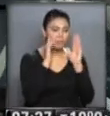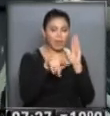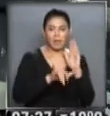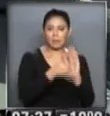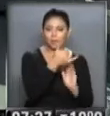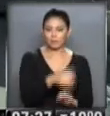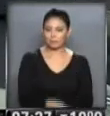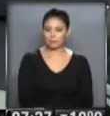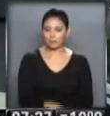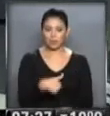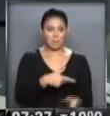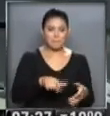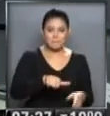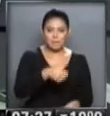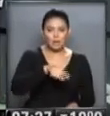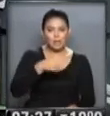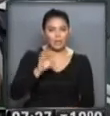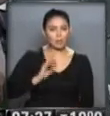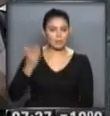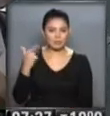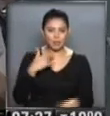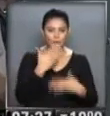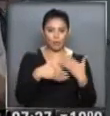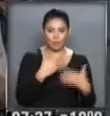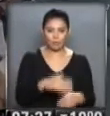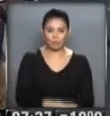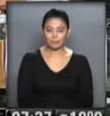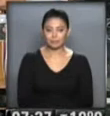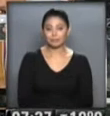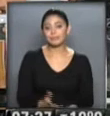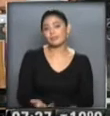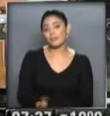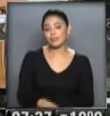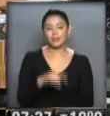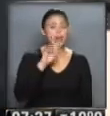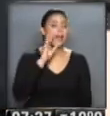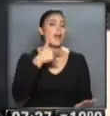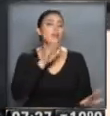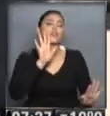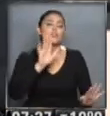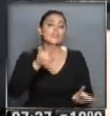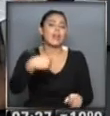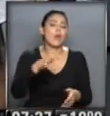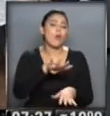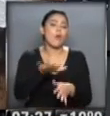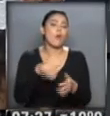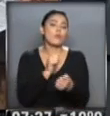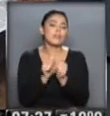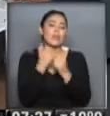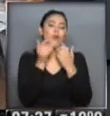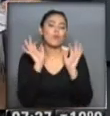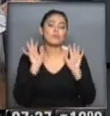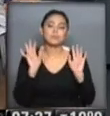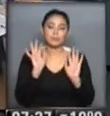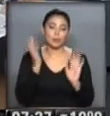año. Bueno. Está mejor que el Boca que jugó la final del año pasado, la Libertadores. Bueno, la revancha... No sé cómo le va a ir en Rosario, pero...